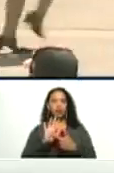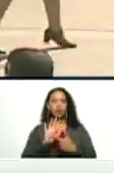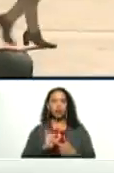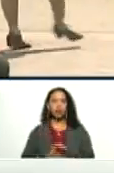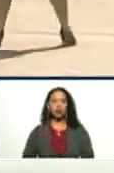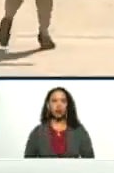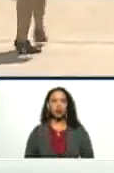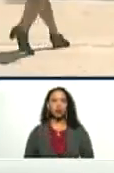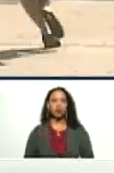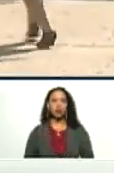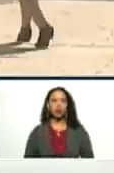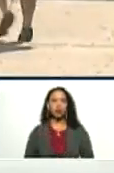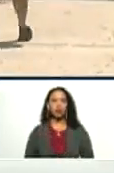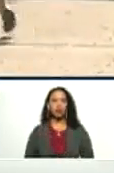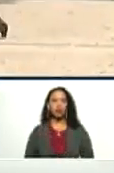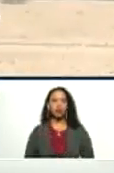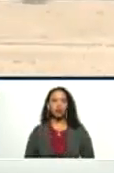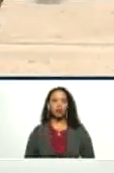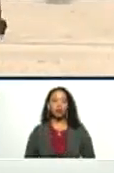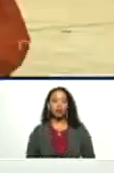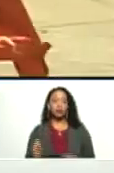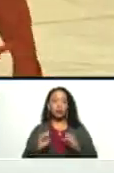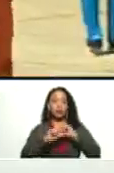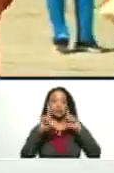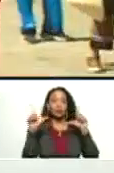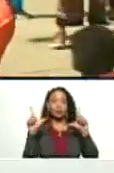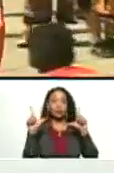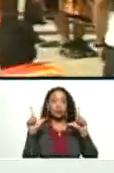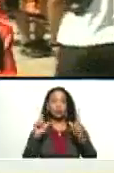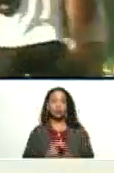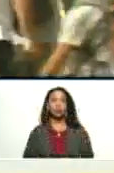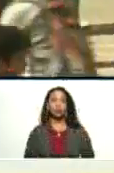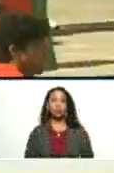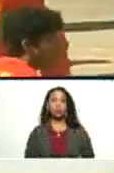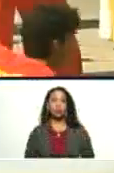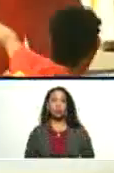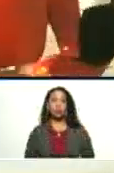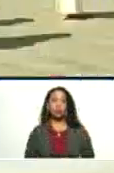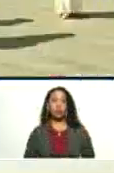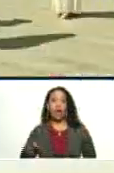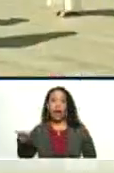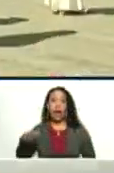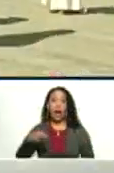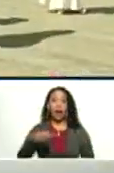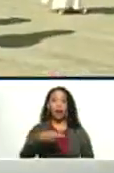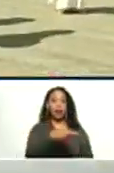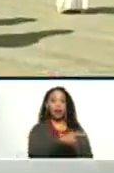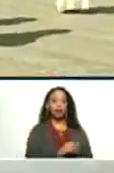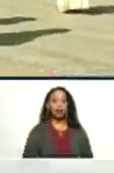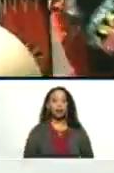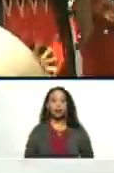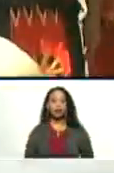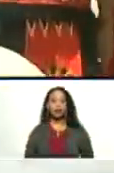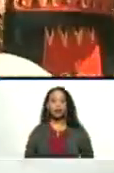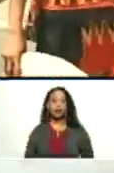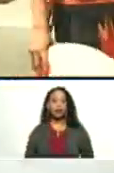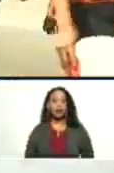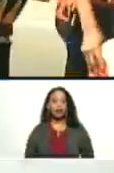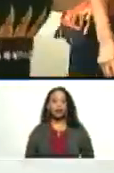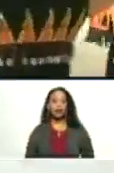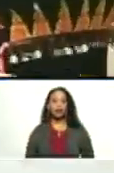tiene carnavales impactantes. El de Río de Janeiro, el más famoso, en Sao Paulo también le ponen su